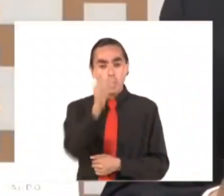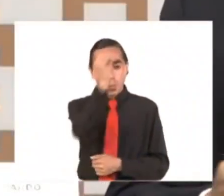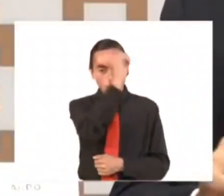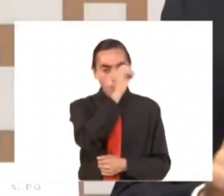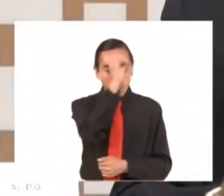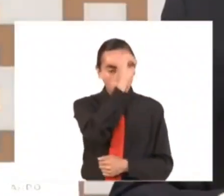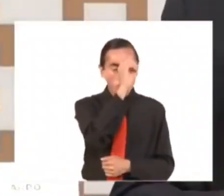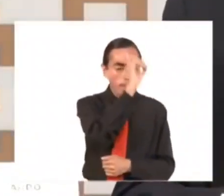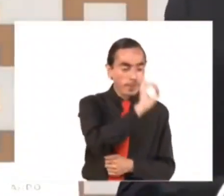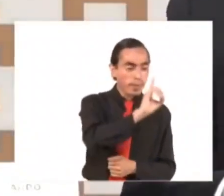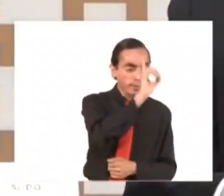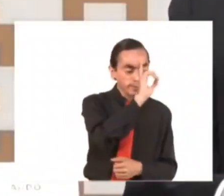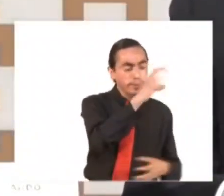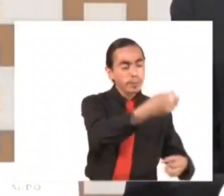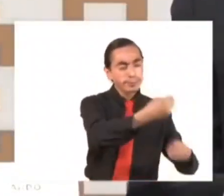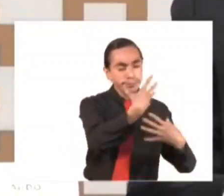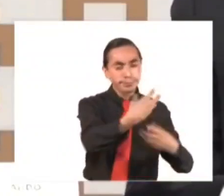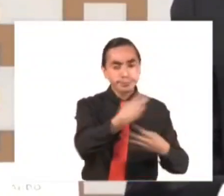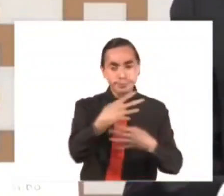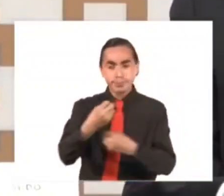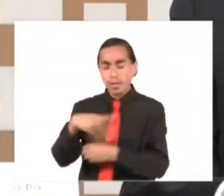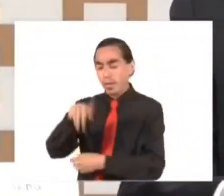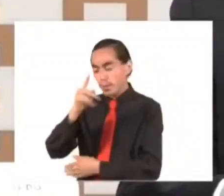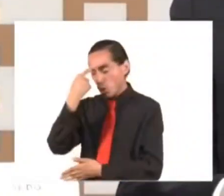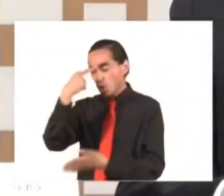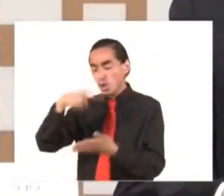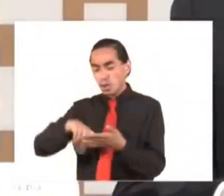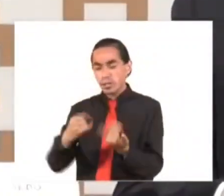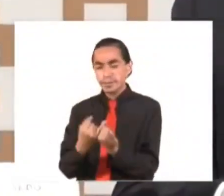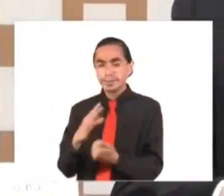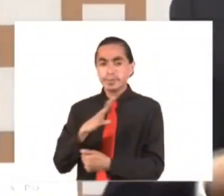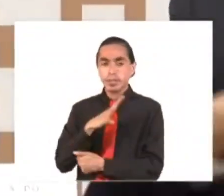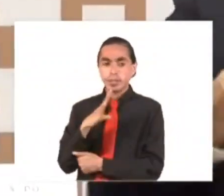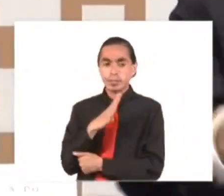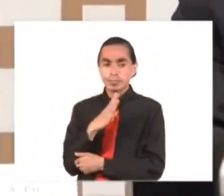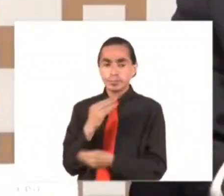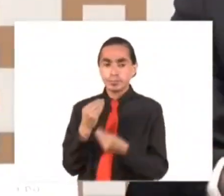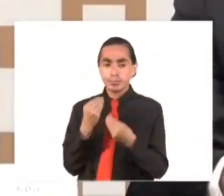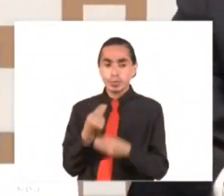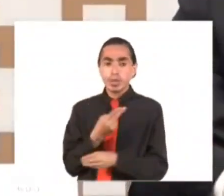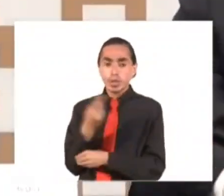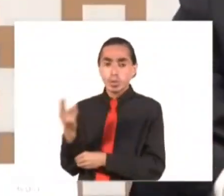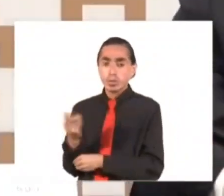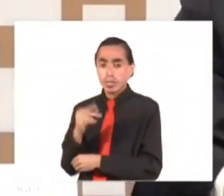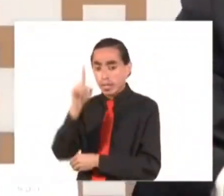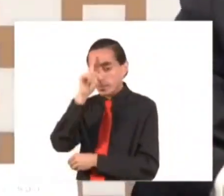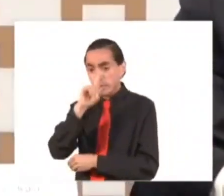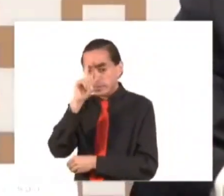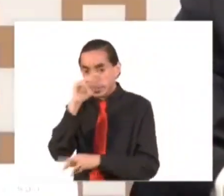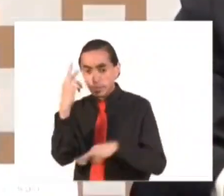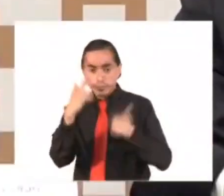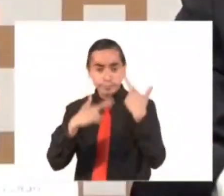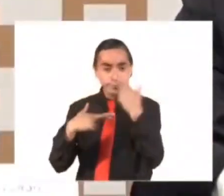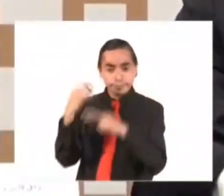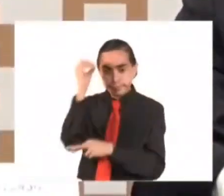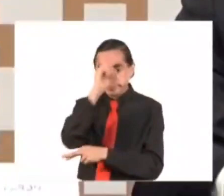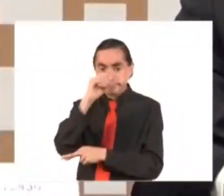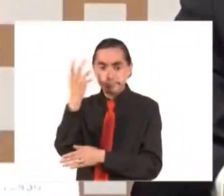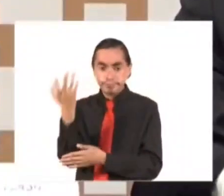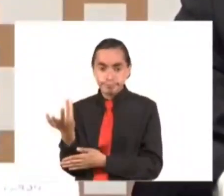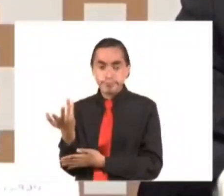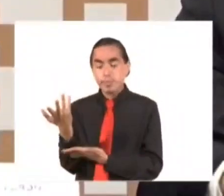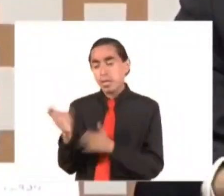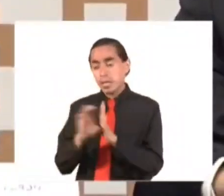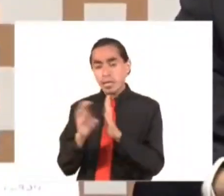observaciones, pero valdría la pena, nos gustaría muchísimo que ustedes pudieran hacer una valoración. ¿Qué temas, por ejemplo,